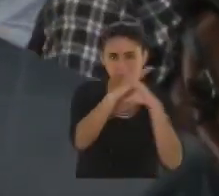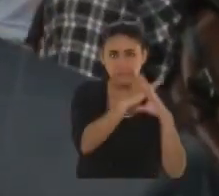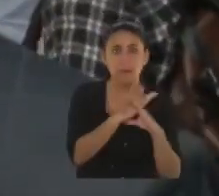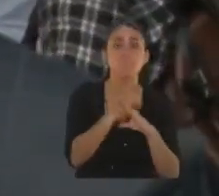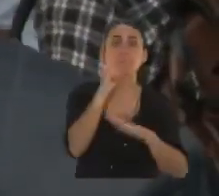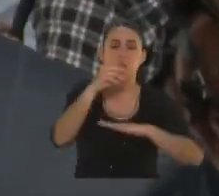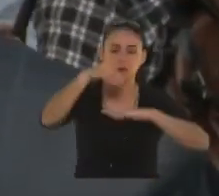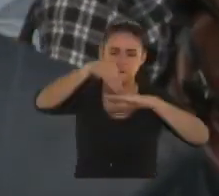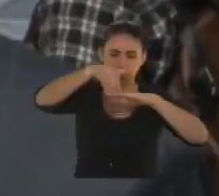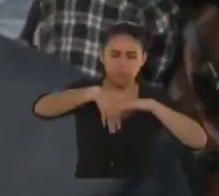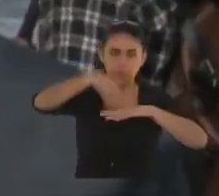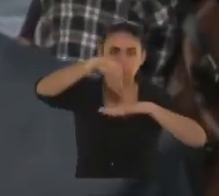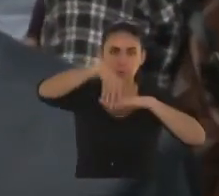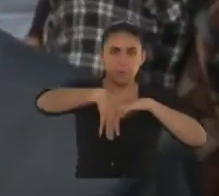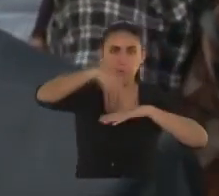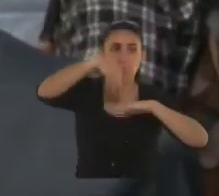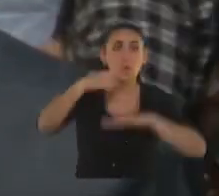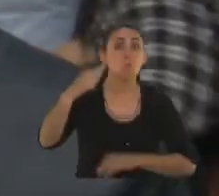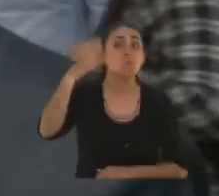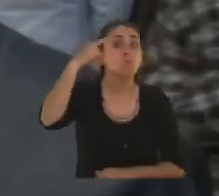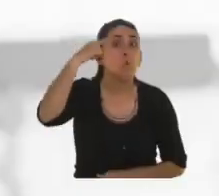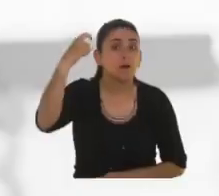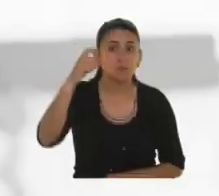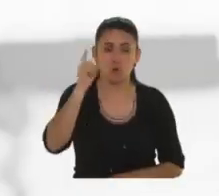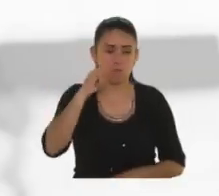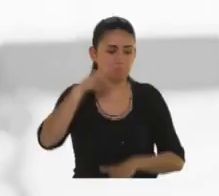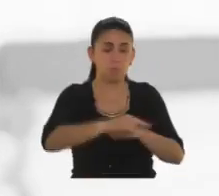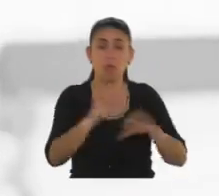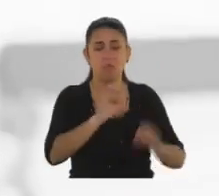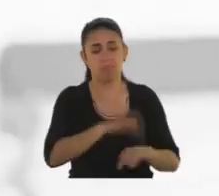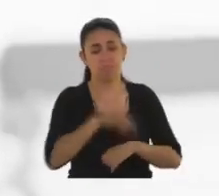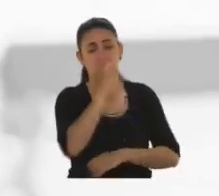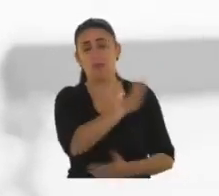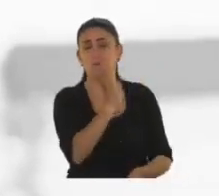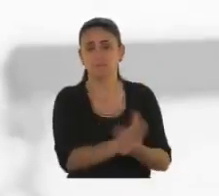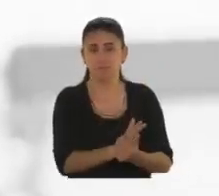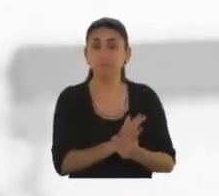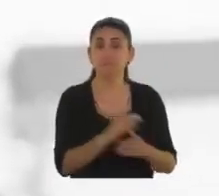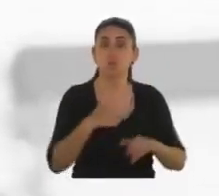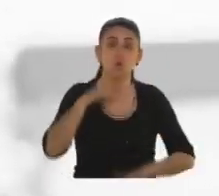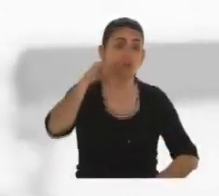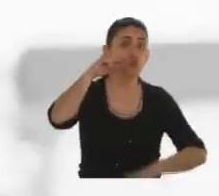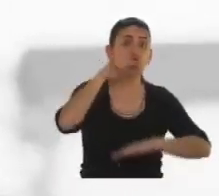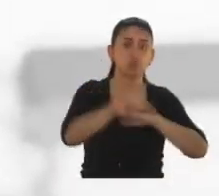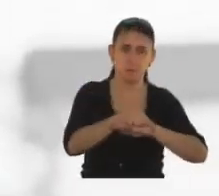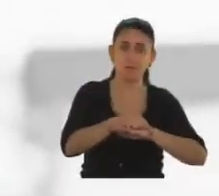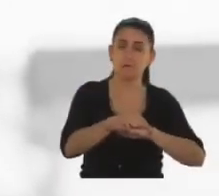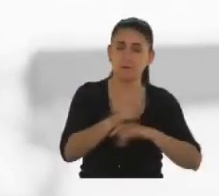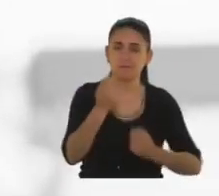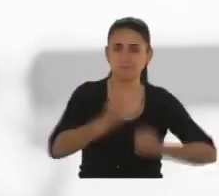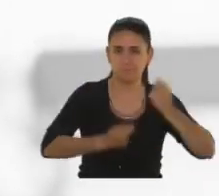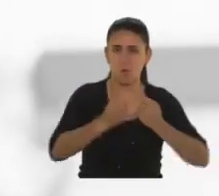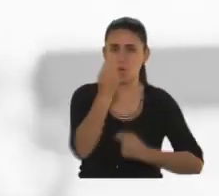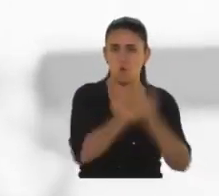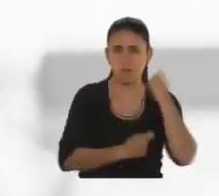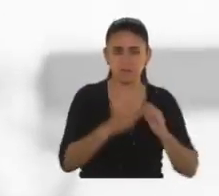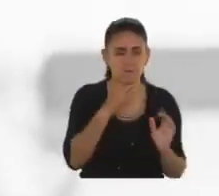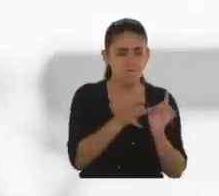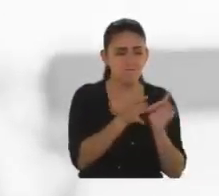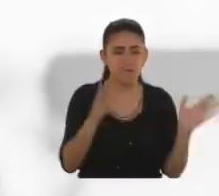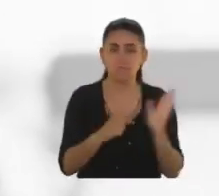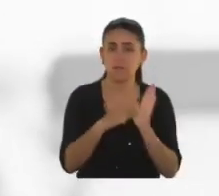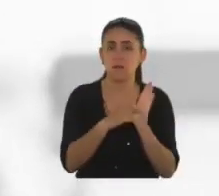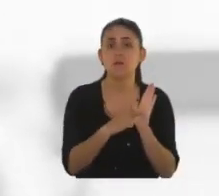está generando un riesgo y que nadie le está siendo vigilado. Esta sentencia de la Superintendencia de Industria y Comercio, con fecha de septiembre